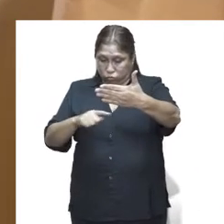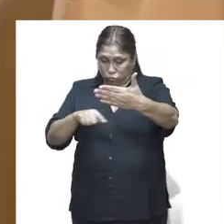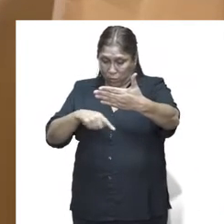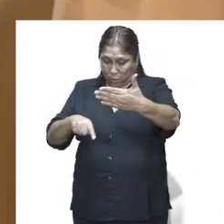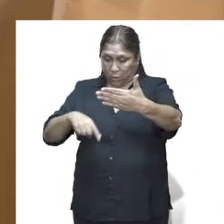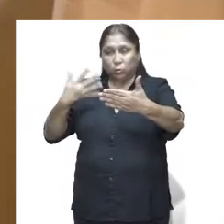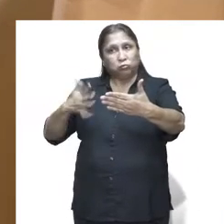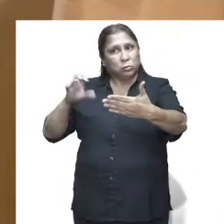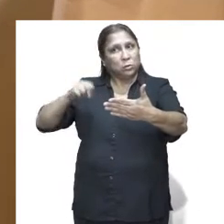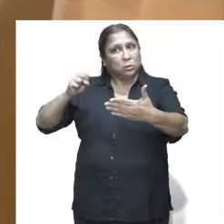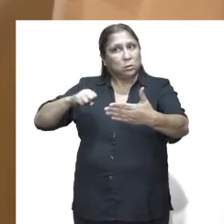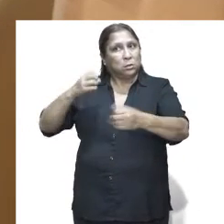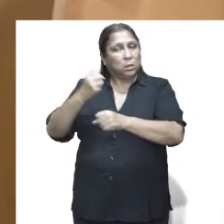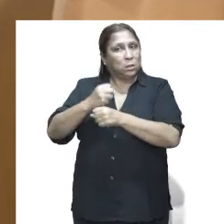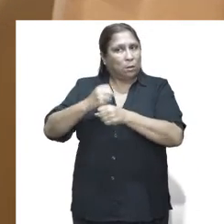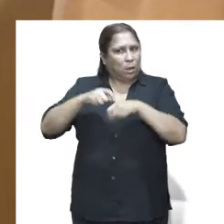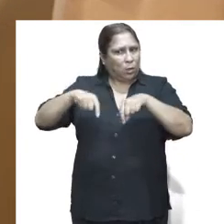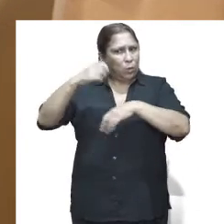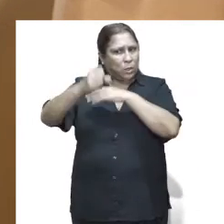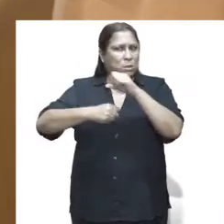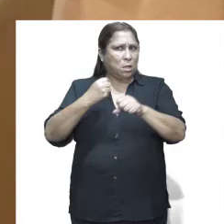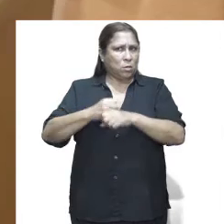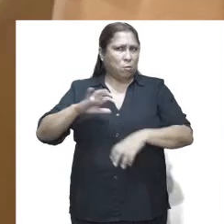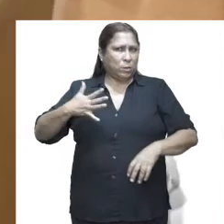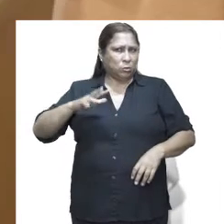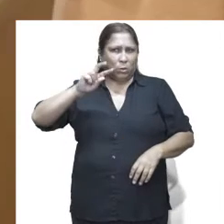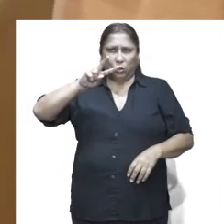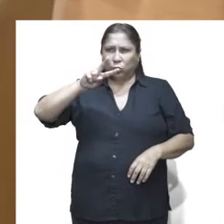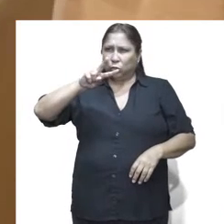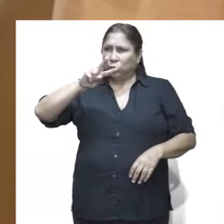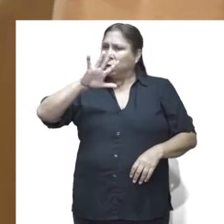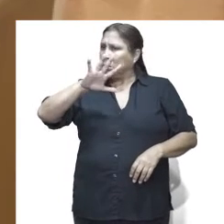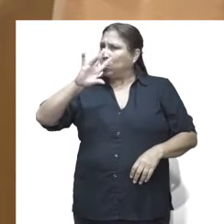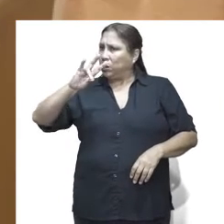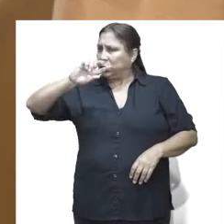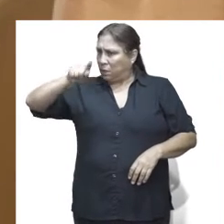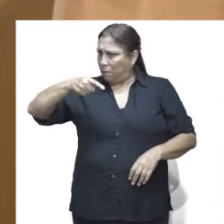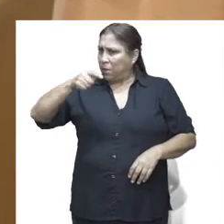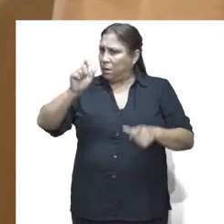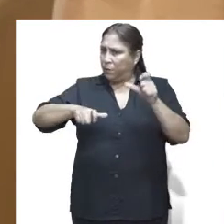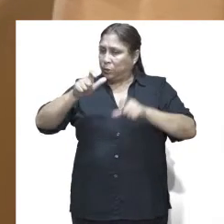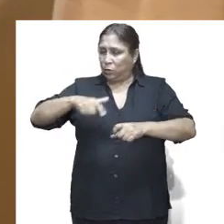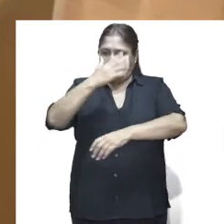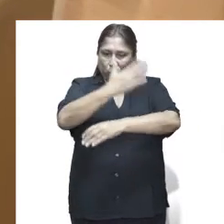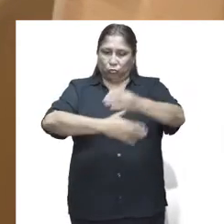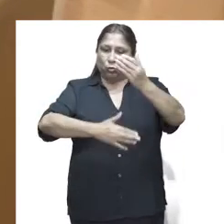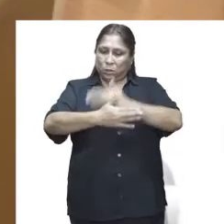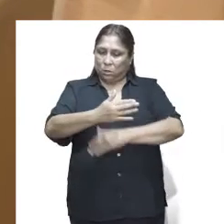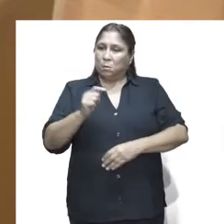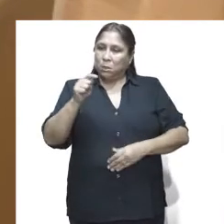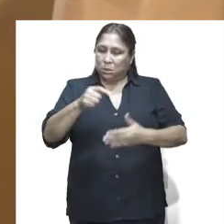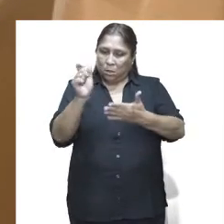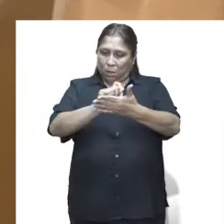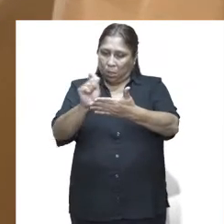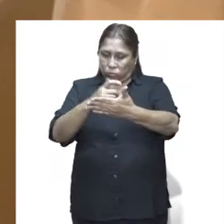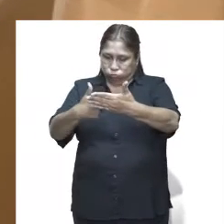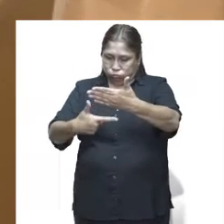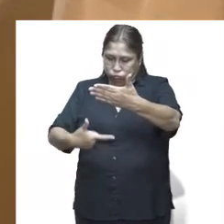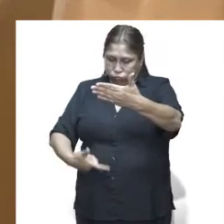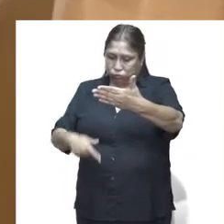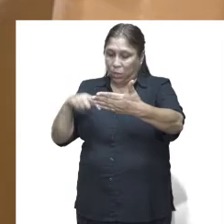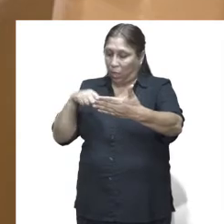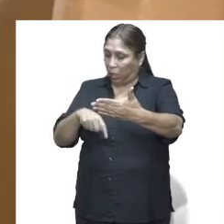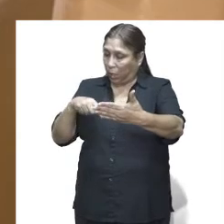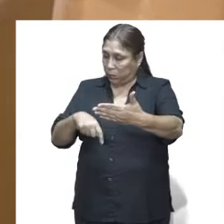dado, entendemos que para este año hay un poco más de 257,000 personas con discapacidad que se han registrado, ¿no?